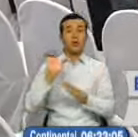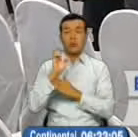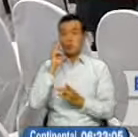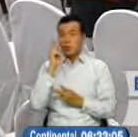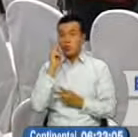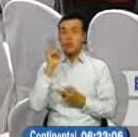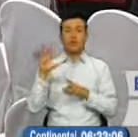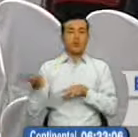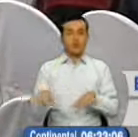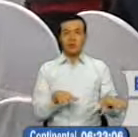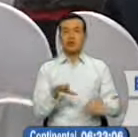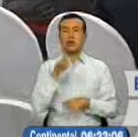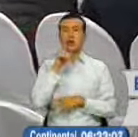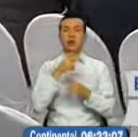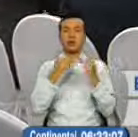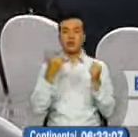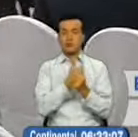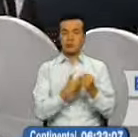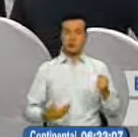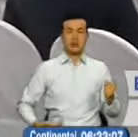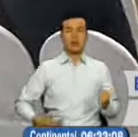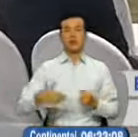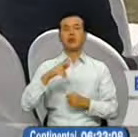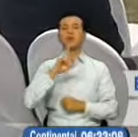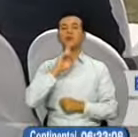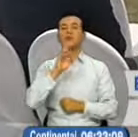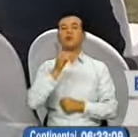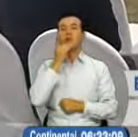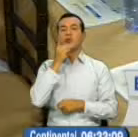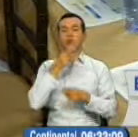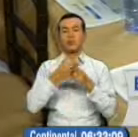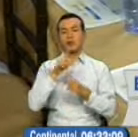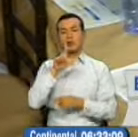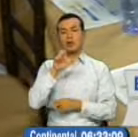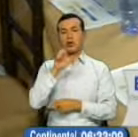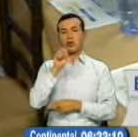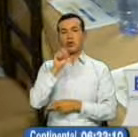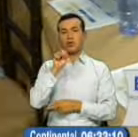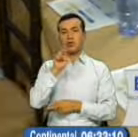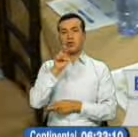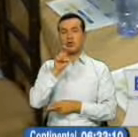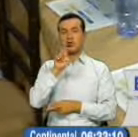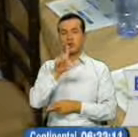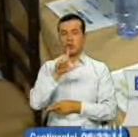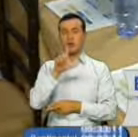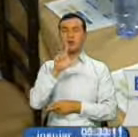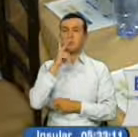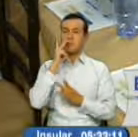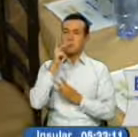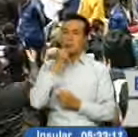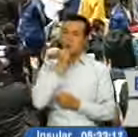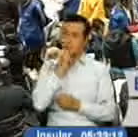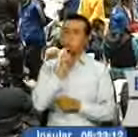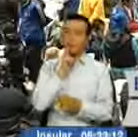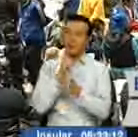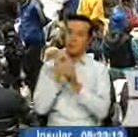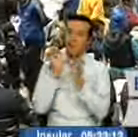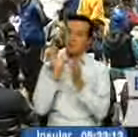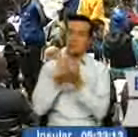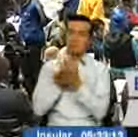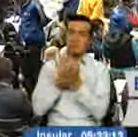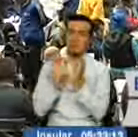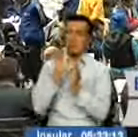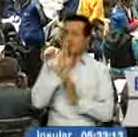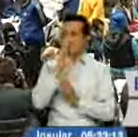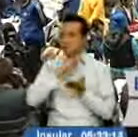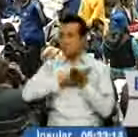misión coordinada por el expresidente de República Dominicana, Leonel Fernández, y dieron fe de la transparencia con que se desarrolló el proceso.